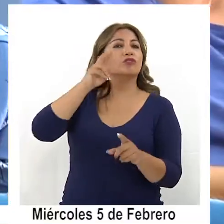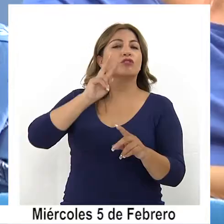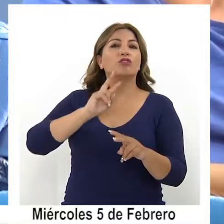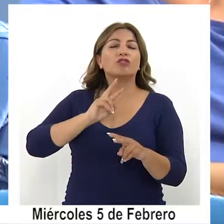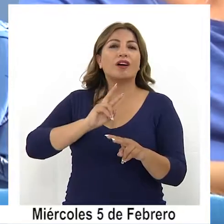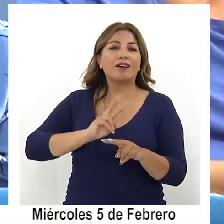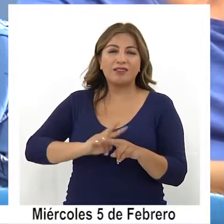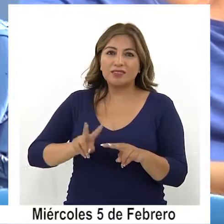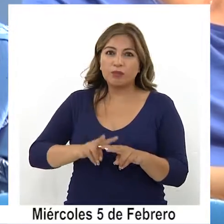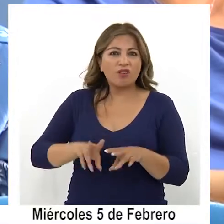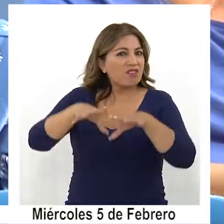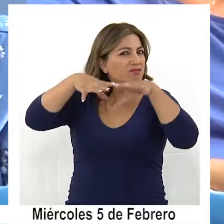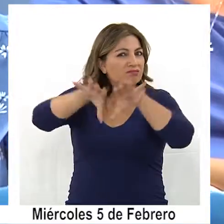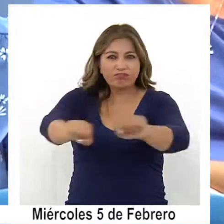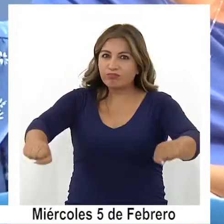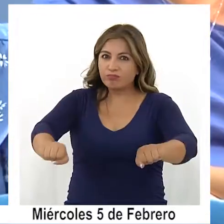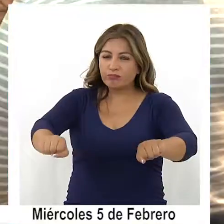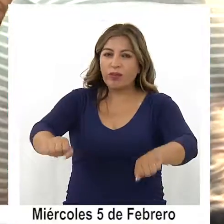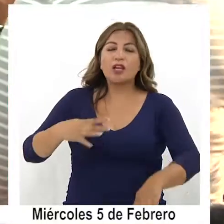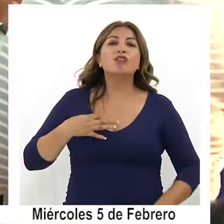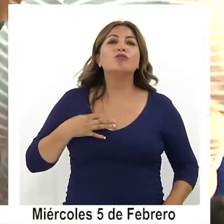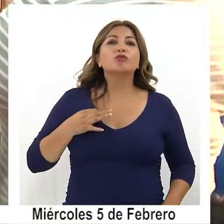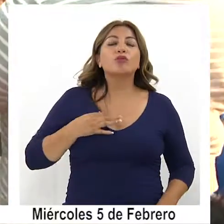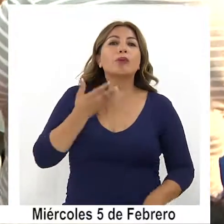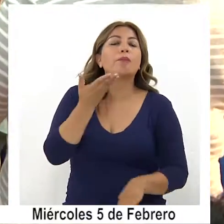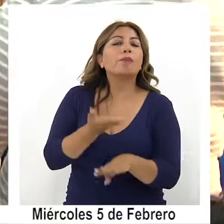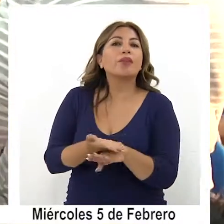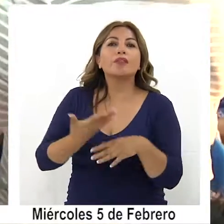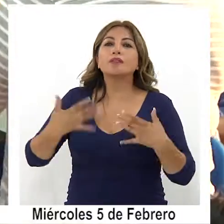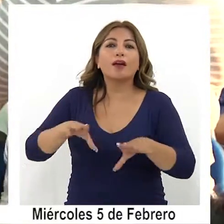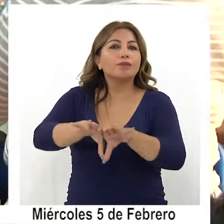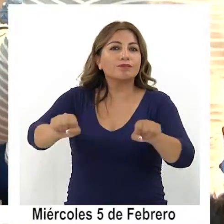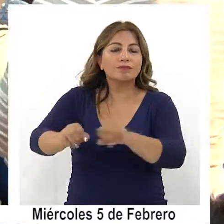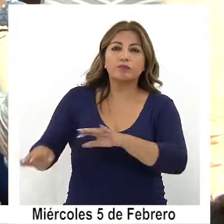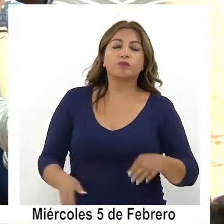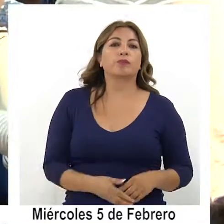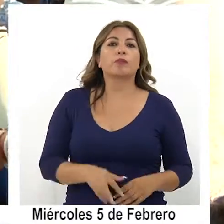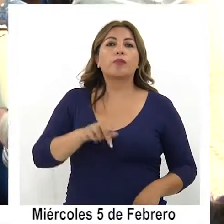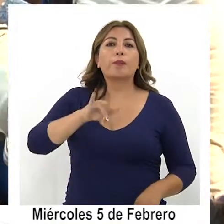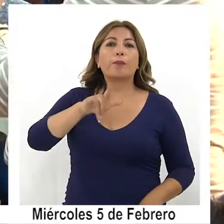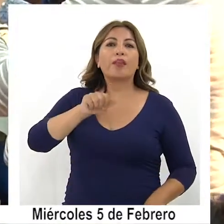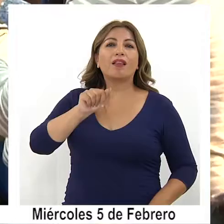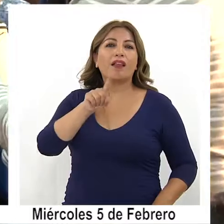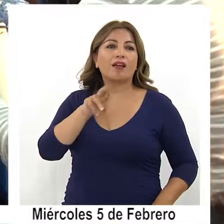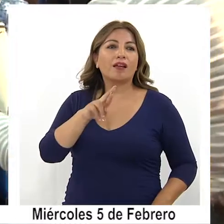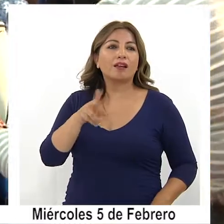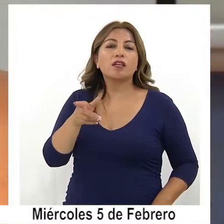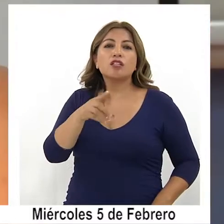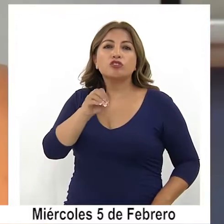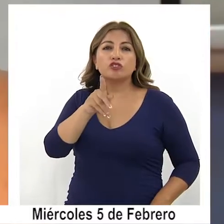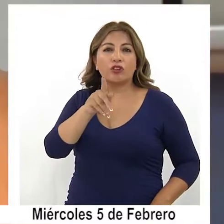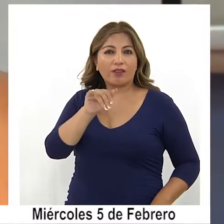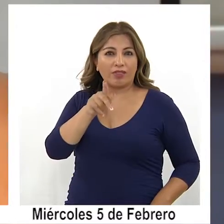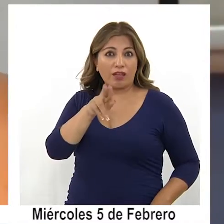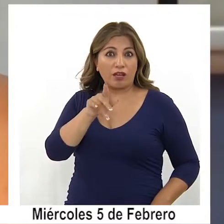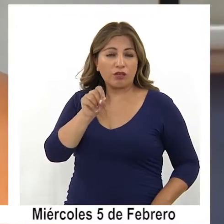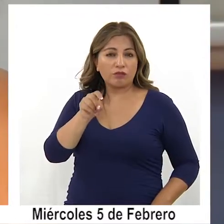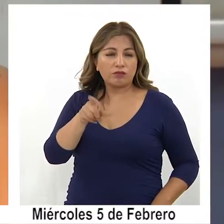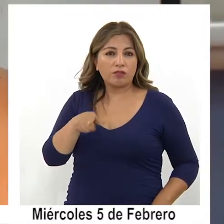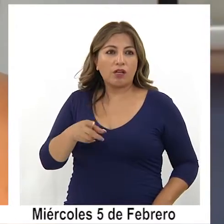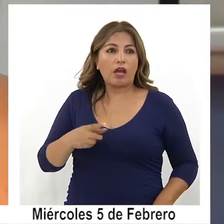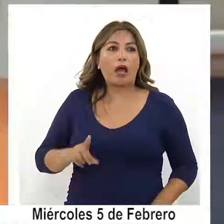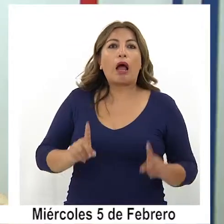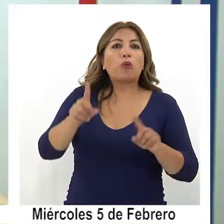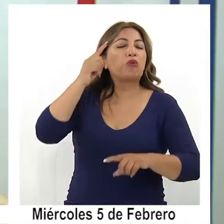hablando de hechos, porque hoy día la ciudadanía lo que nos pide ya son hechos. El Pilar Solidario, a pesar de lo que